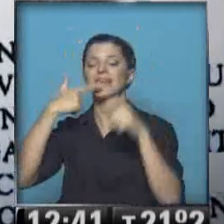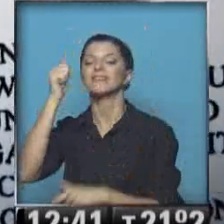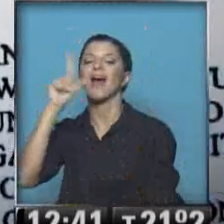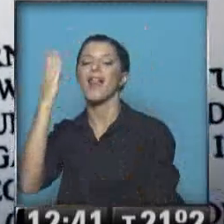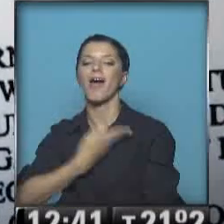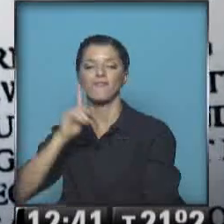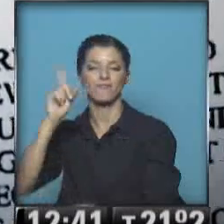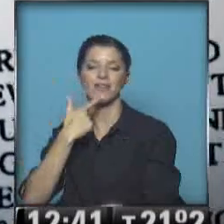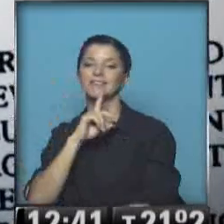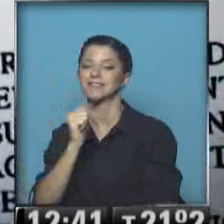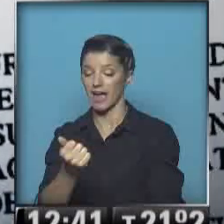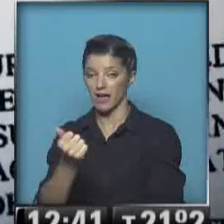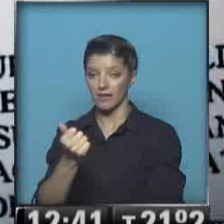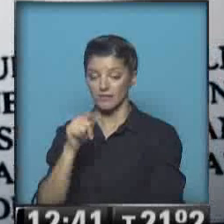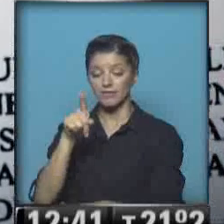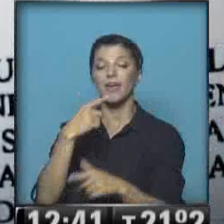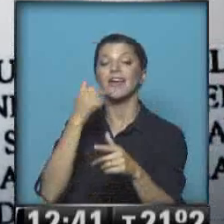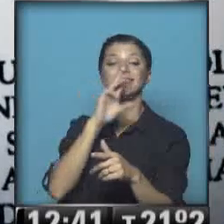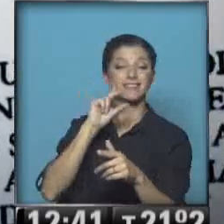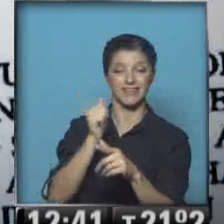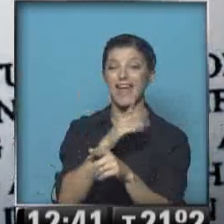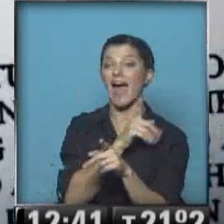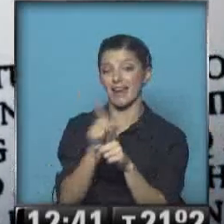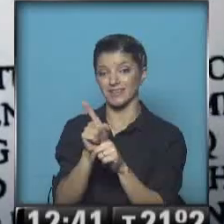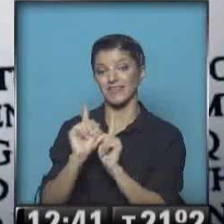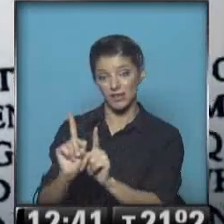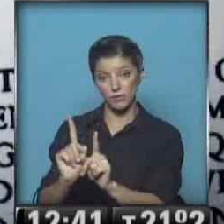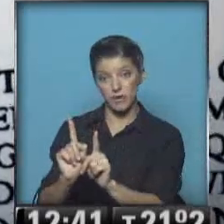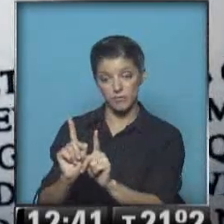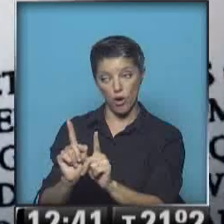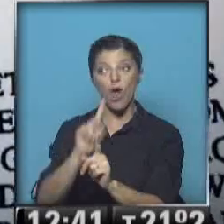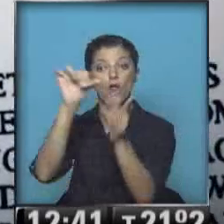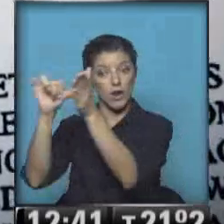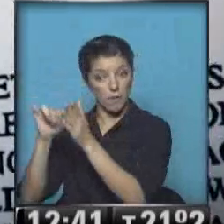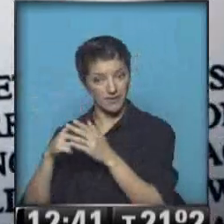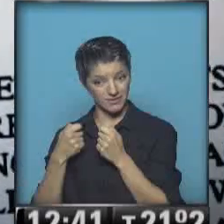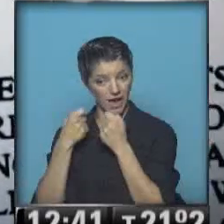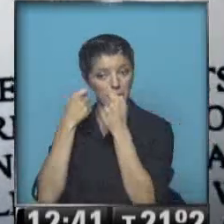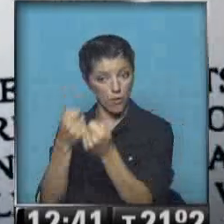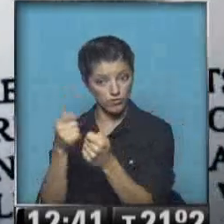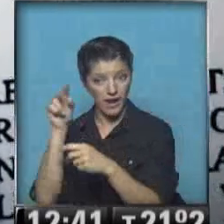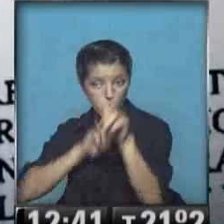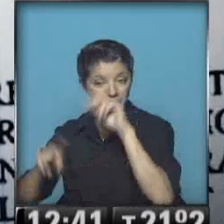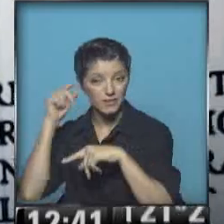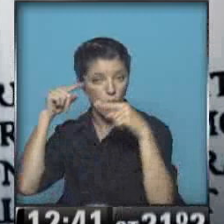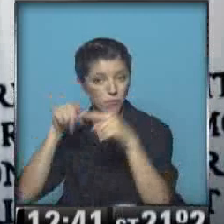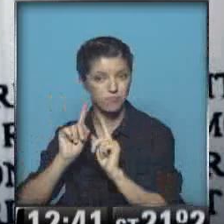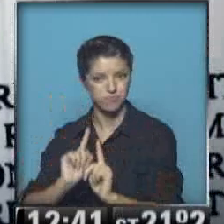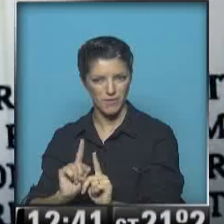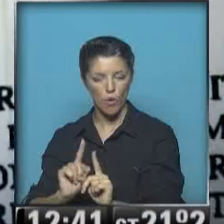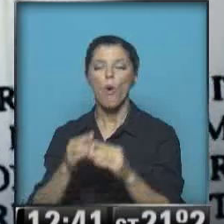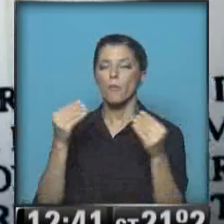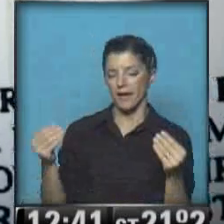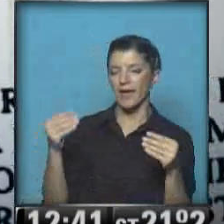este de Siria Y eso es exactamente lo que los poderes que apoyan a la oposición desean con el objetivo de aislar al